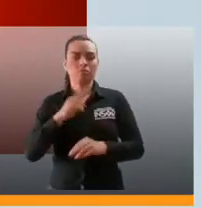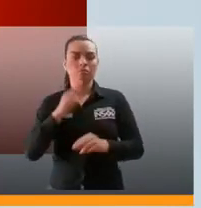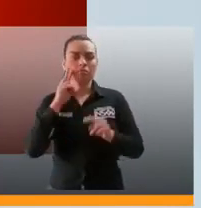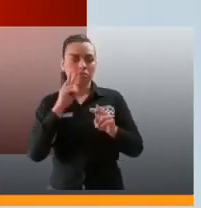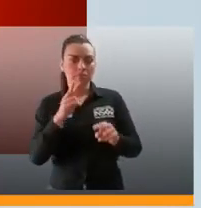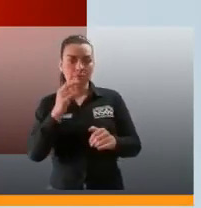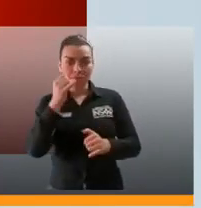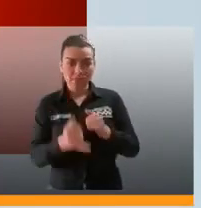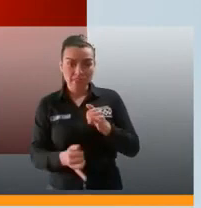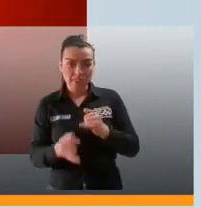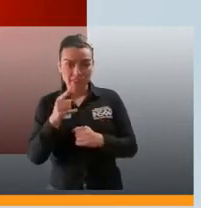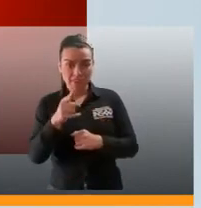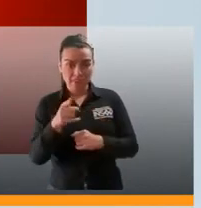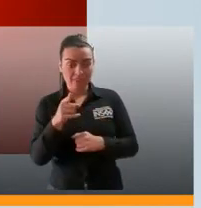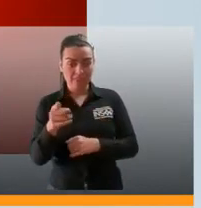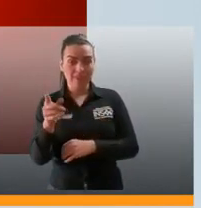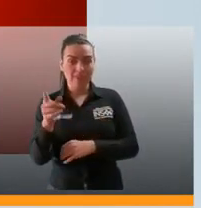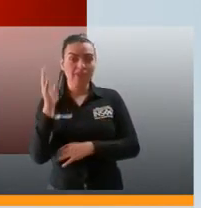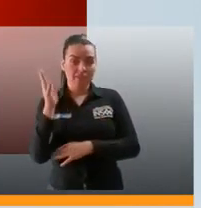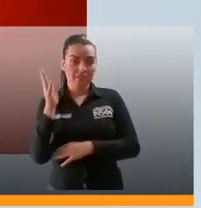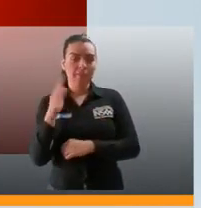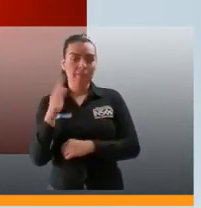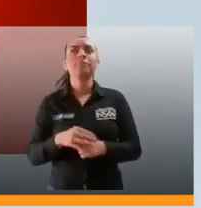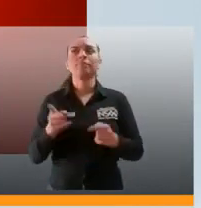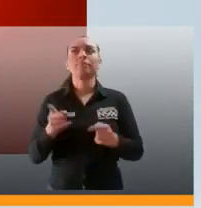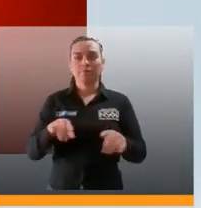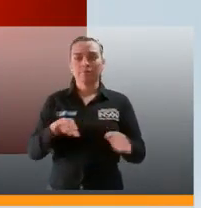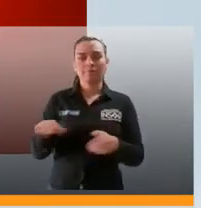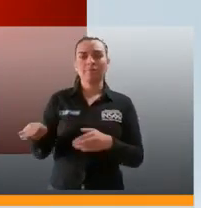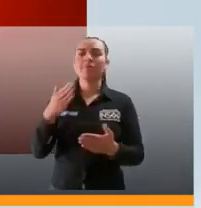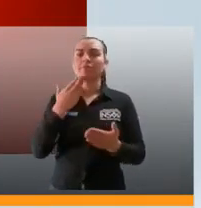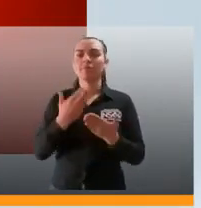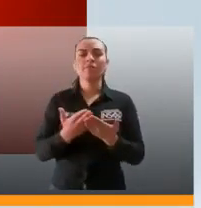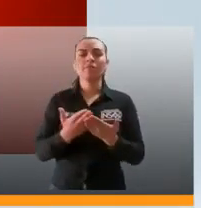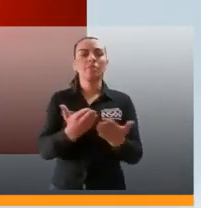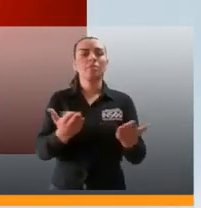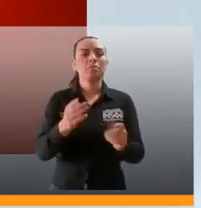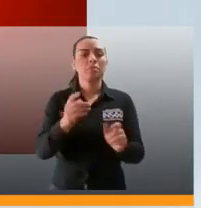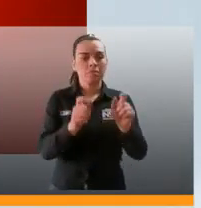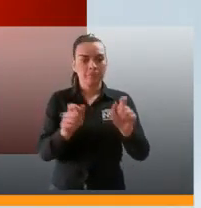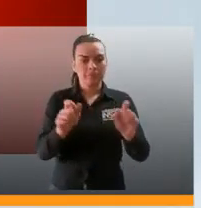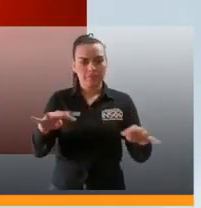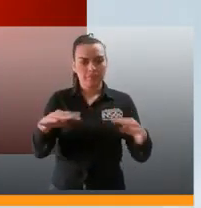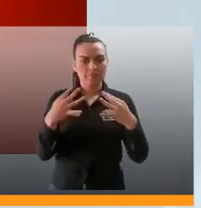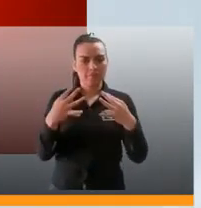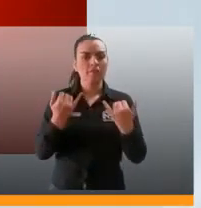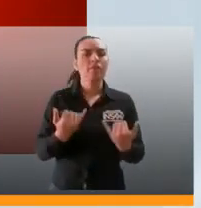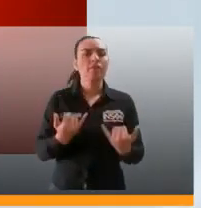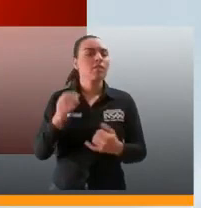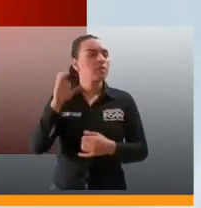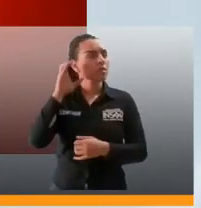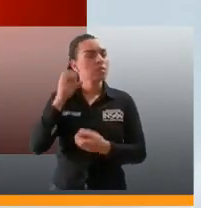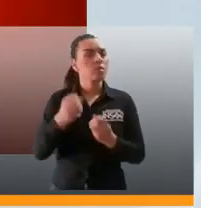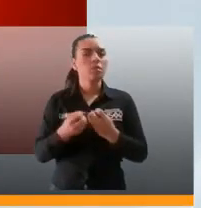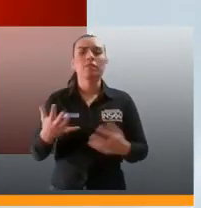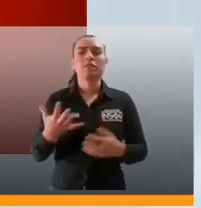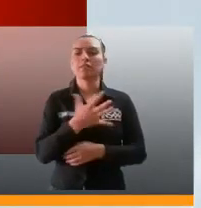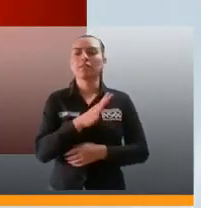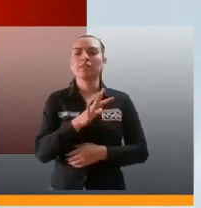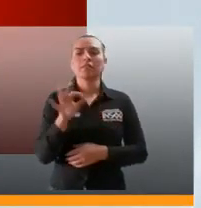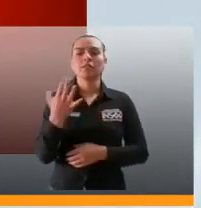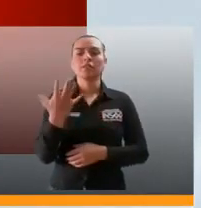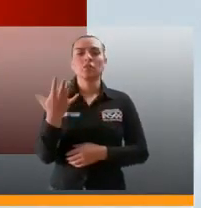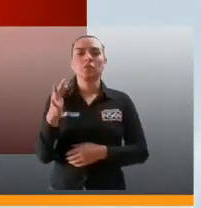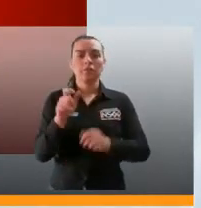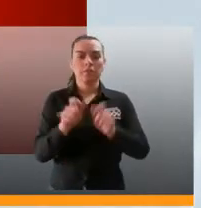panel. Queremos agradecer también a las personas que están conectadas en estos momentos. Tenemos 550 personas. Agradecerles